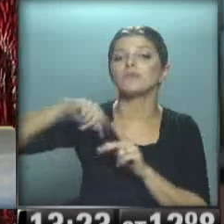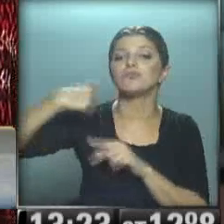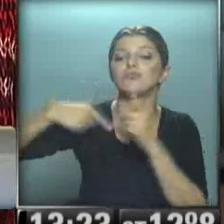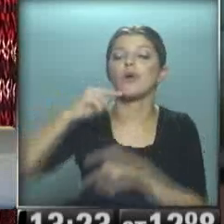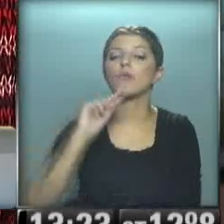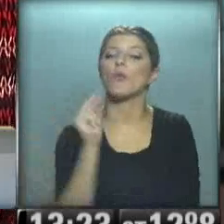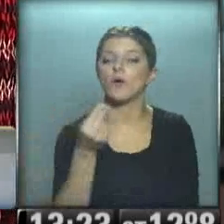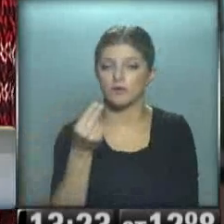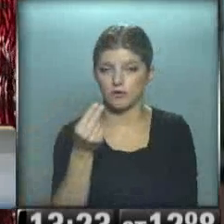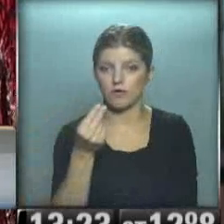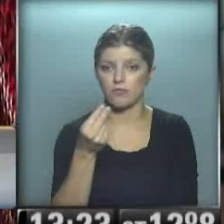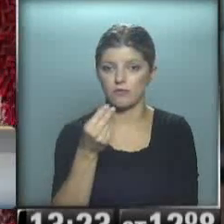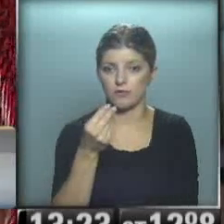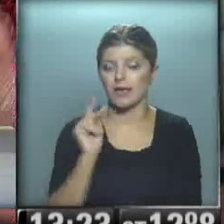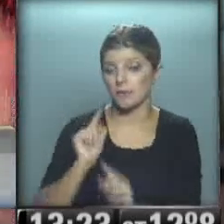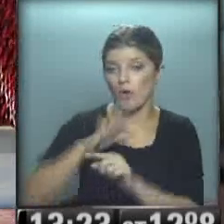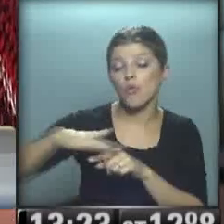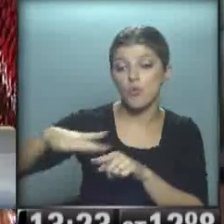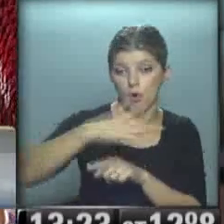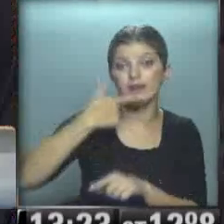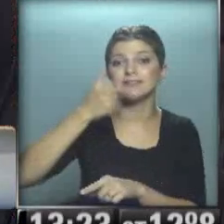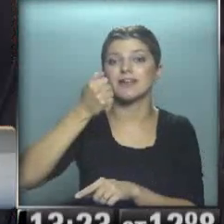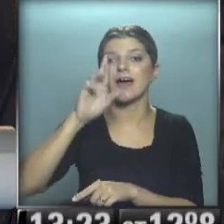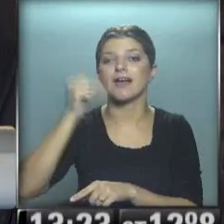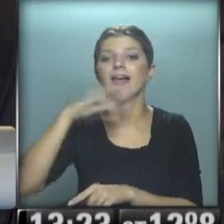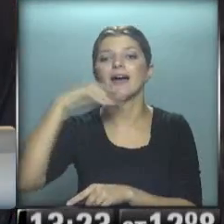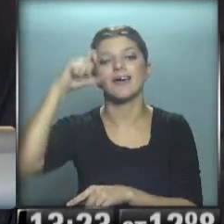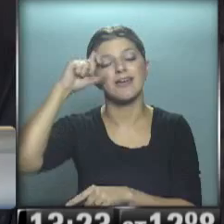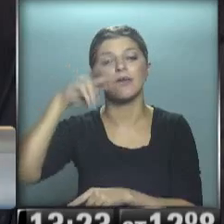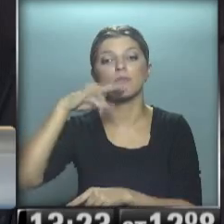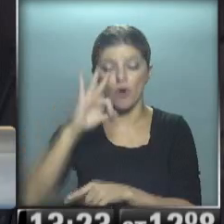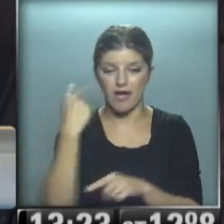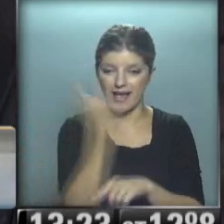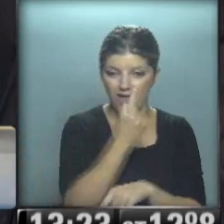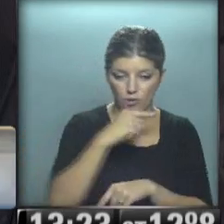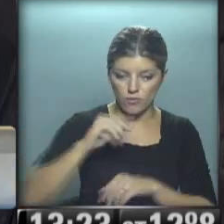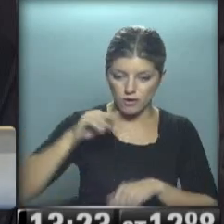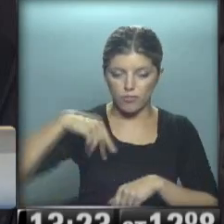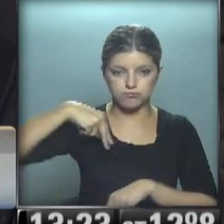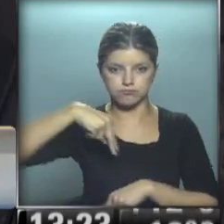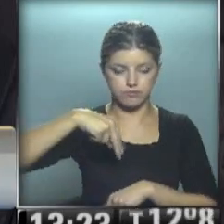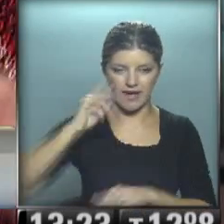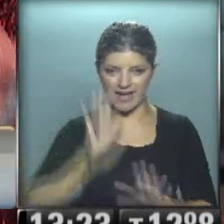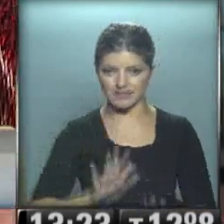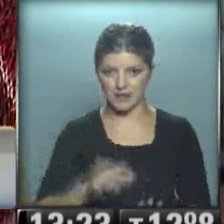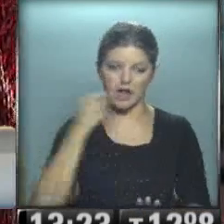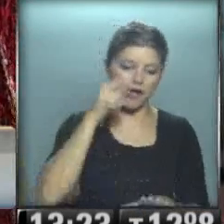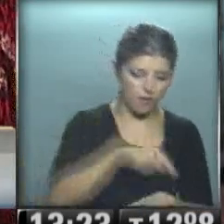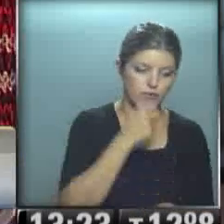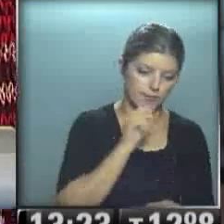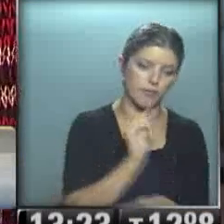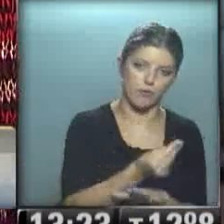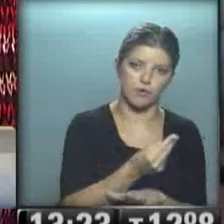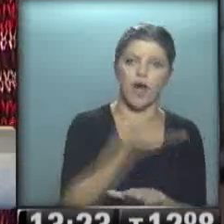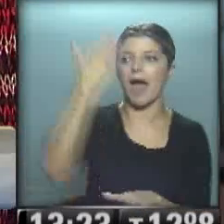archiduque que sucedió ahí en Sarajevo. Está, bueno, cada baldosa, cada paso que uno da en Sarajevo es así. Acá es donde murió